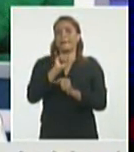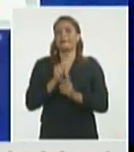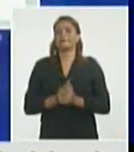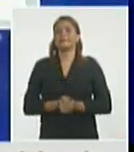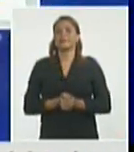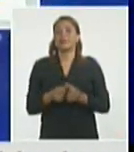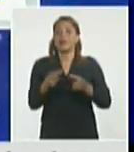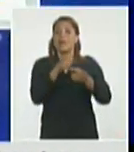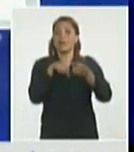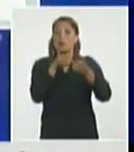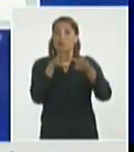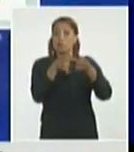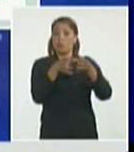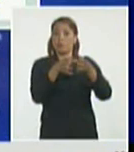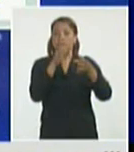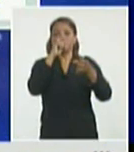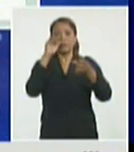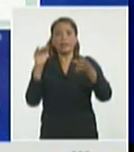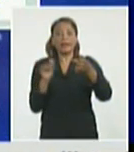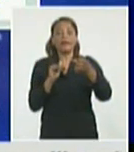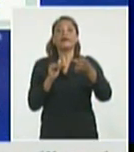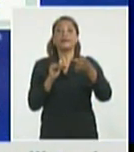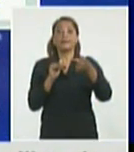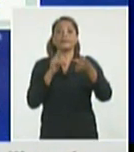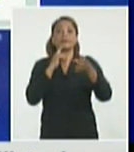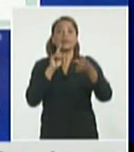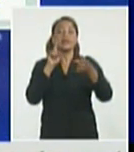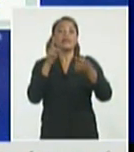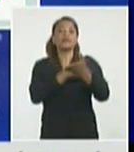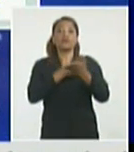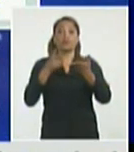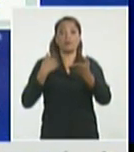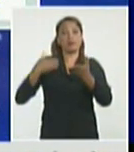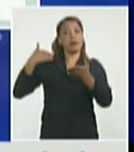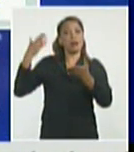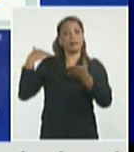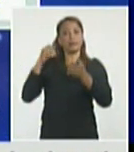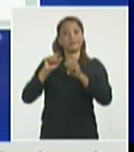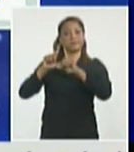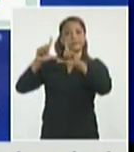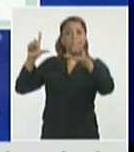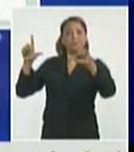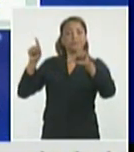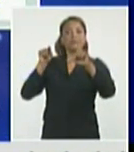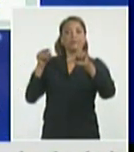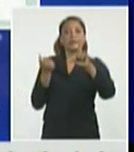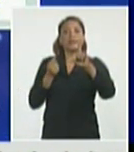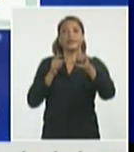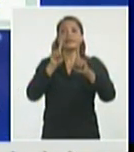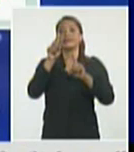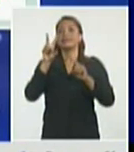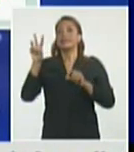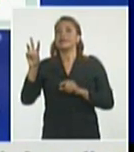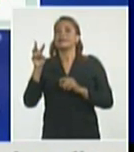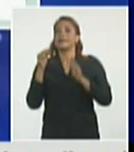ahí los tiene, se puede ver que en los últimos 15 días se han diagnosticado